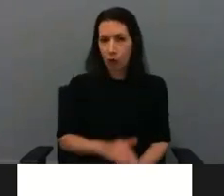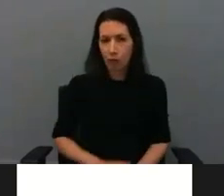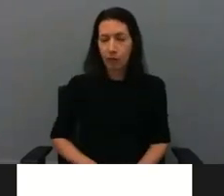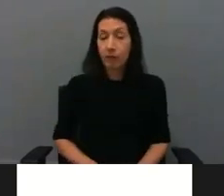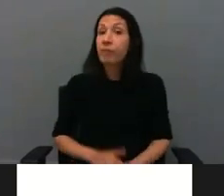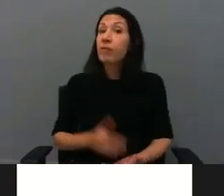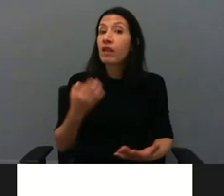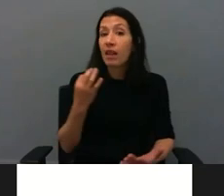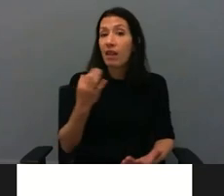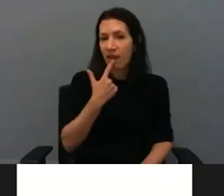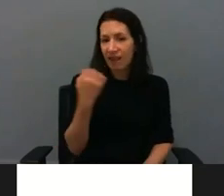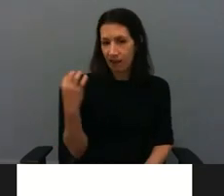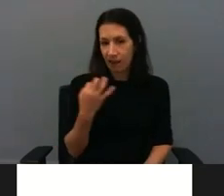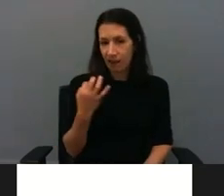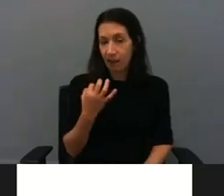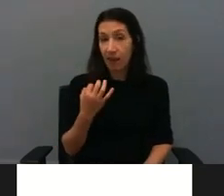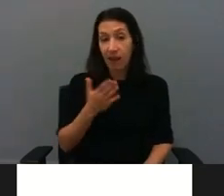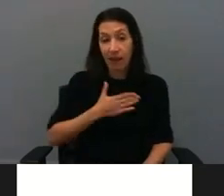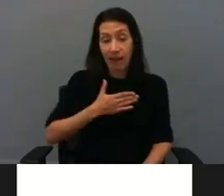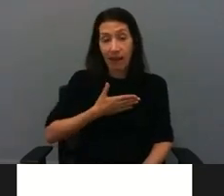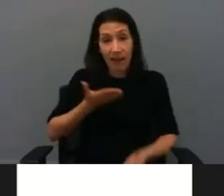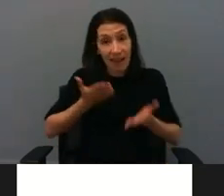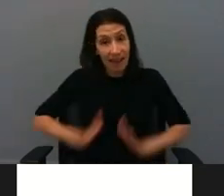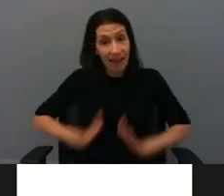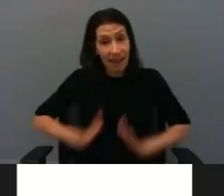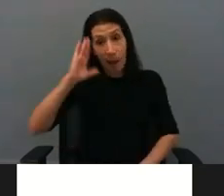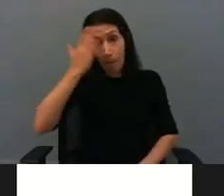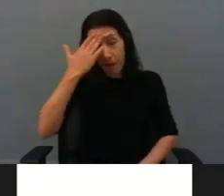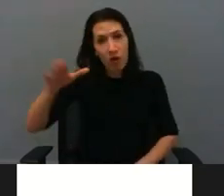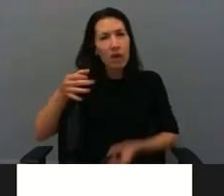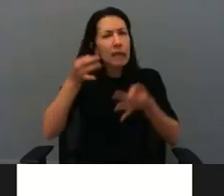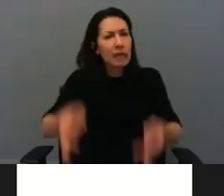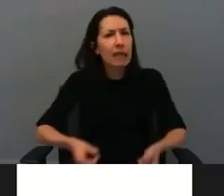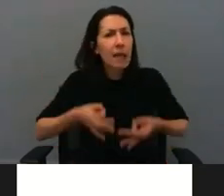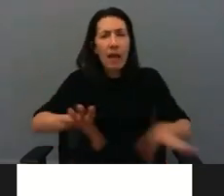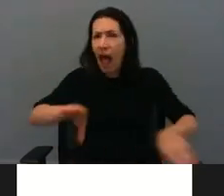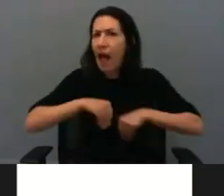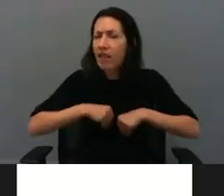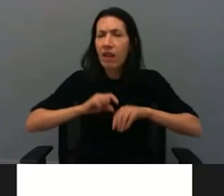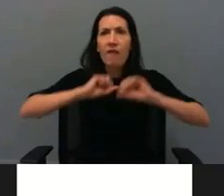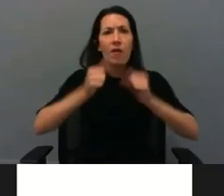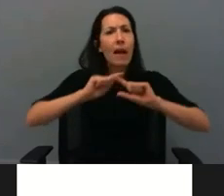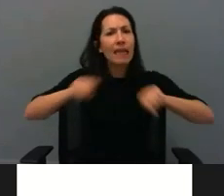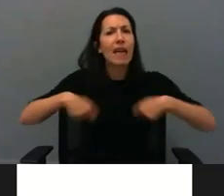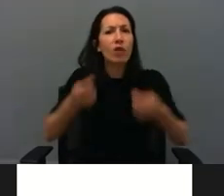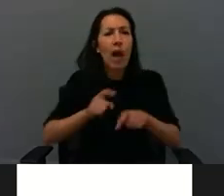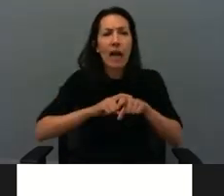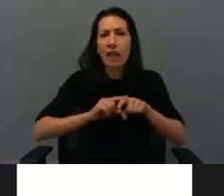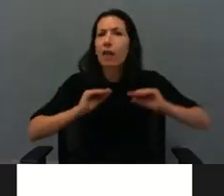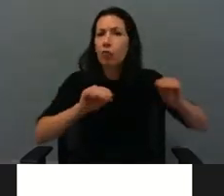asumió y convivió de una manera muy natural con las características de su